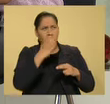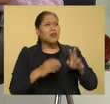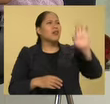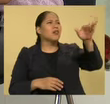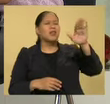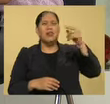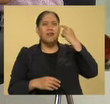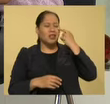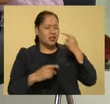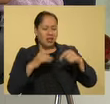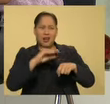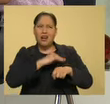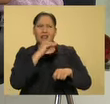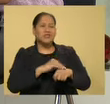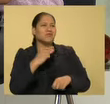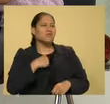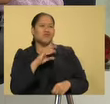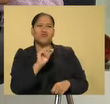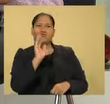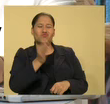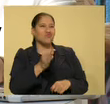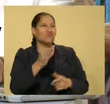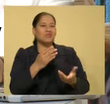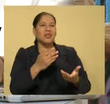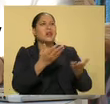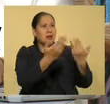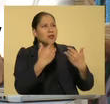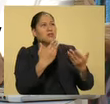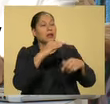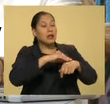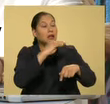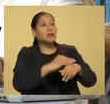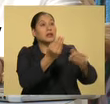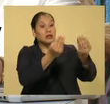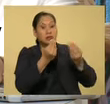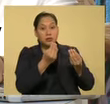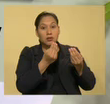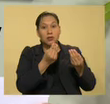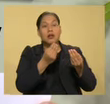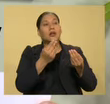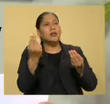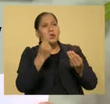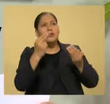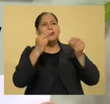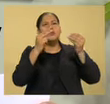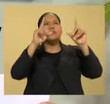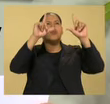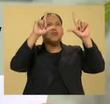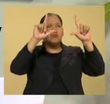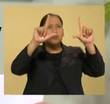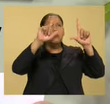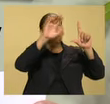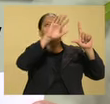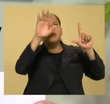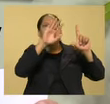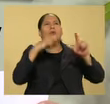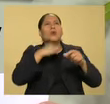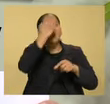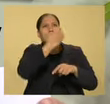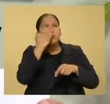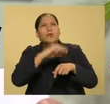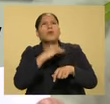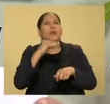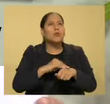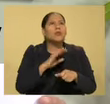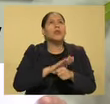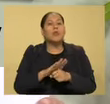no estás de acuerdo con esa calificación, tienes que conocer los resultados, incluso tienes el derecho a saber